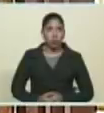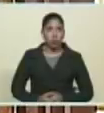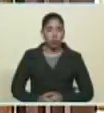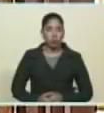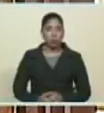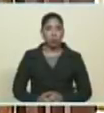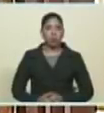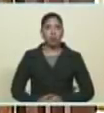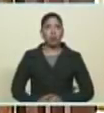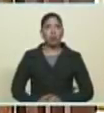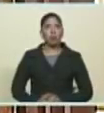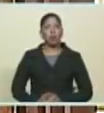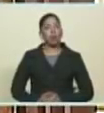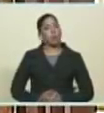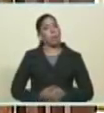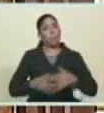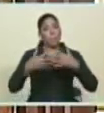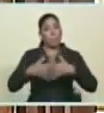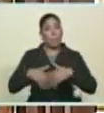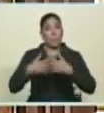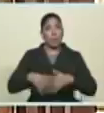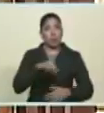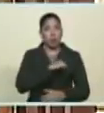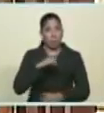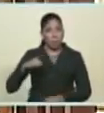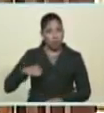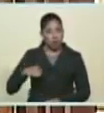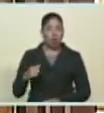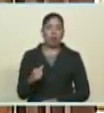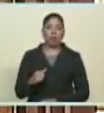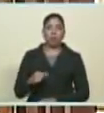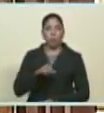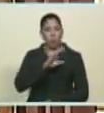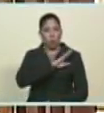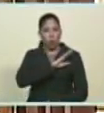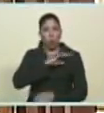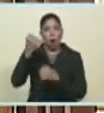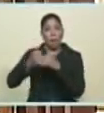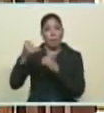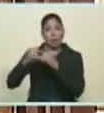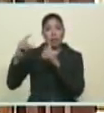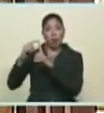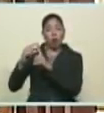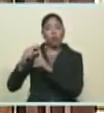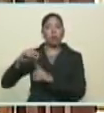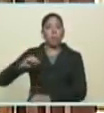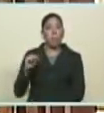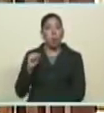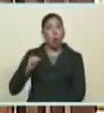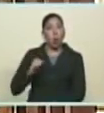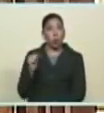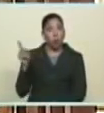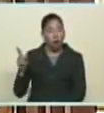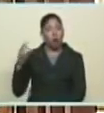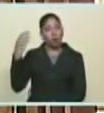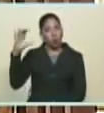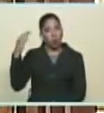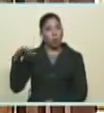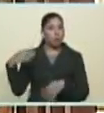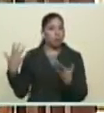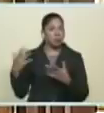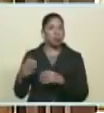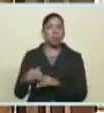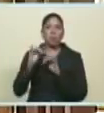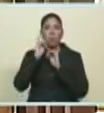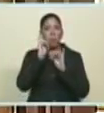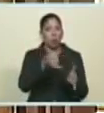privada la contratan, siempre de los apellidos de Bogotá, la contratan y la empresa privada transmite en un celular